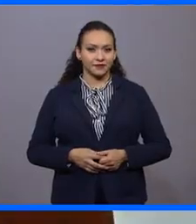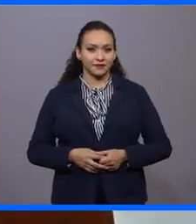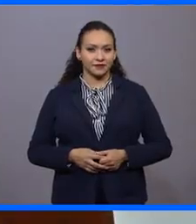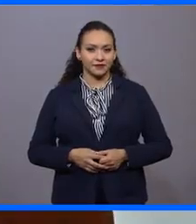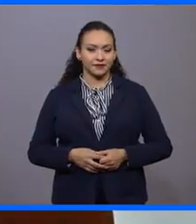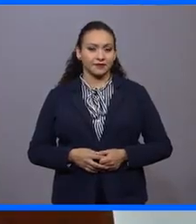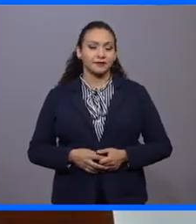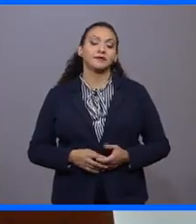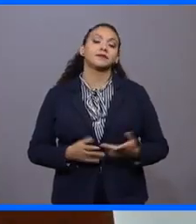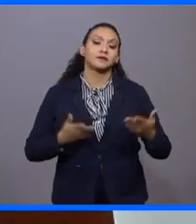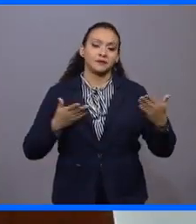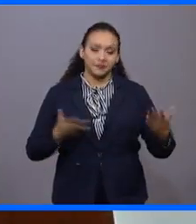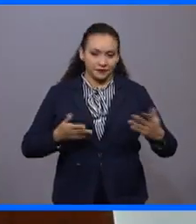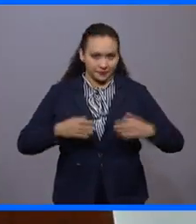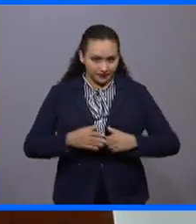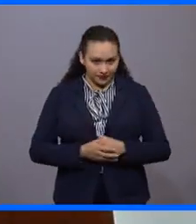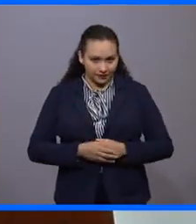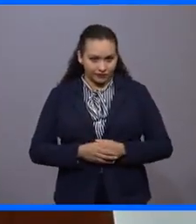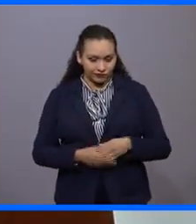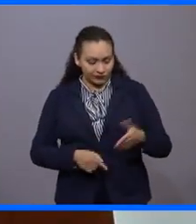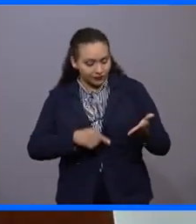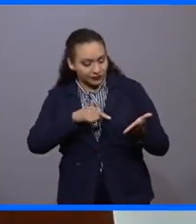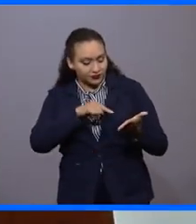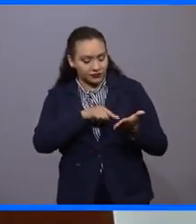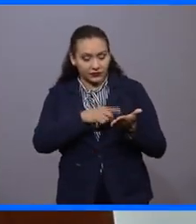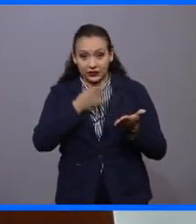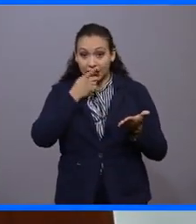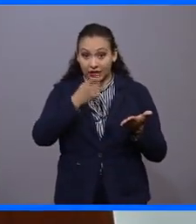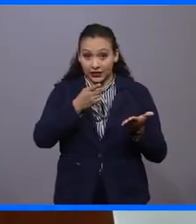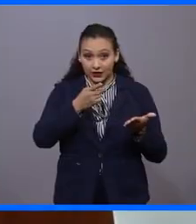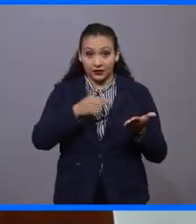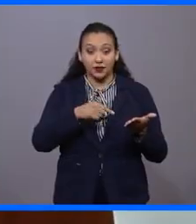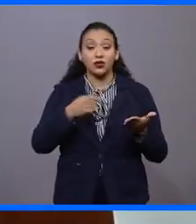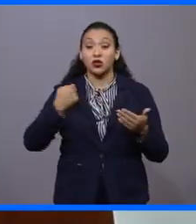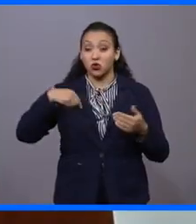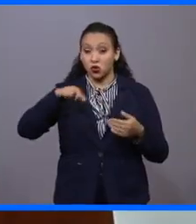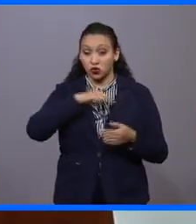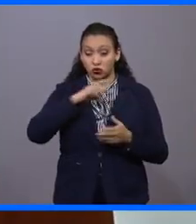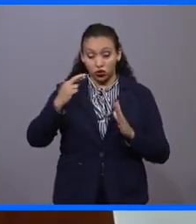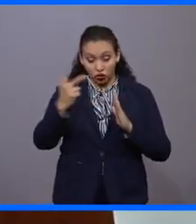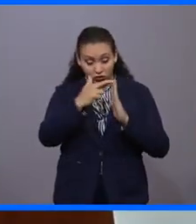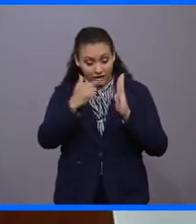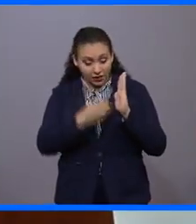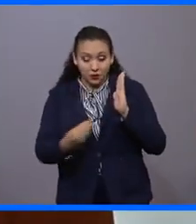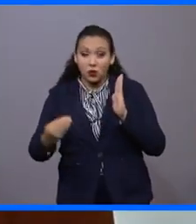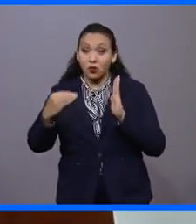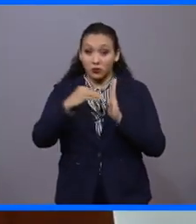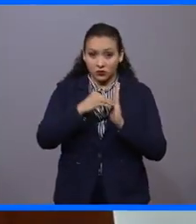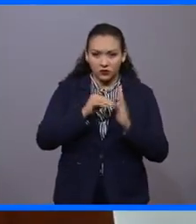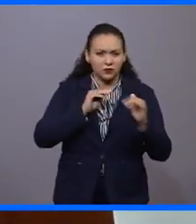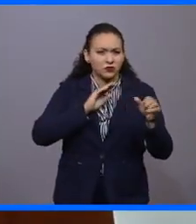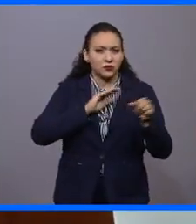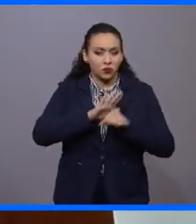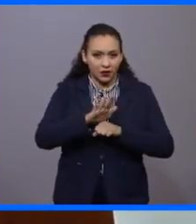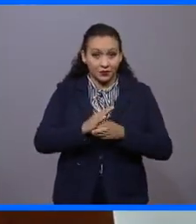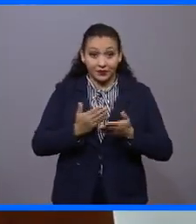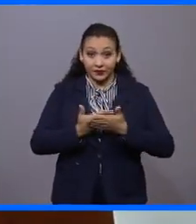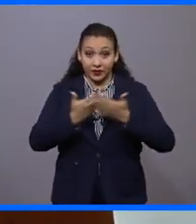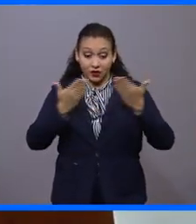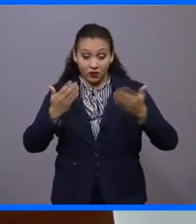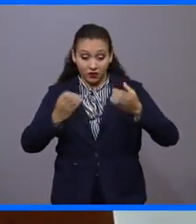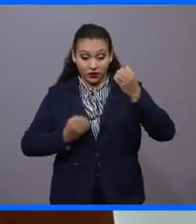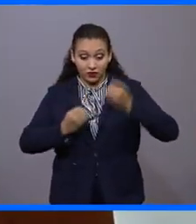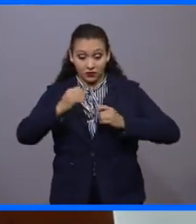En congruencia con la política de puertas abiertas que promueve esta nueva integración de la Suprema